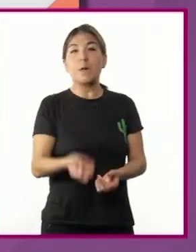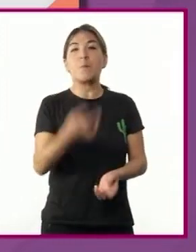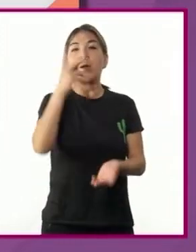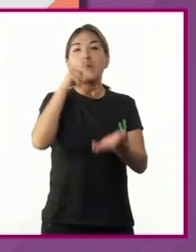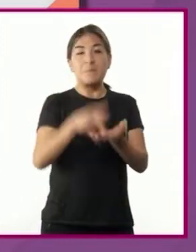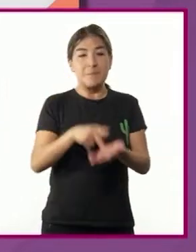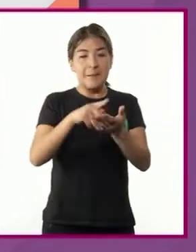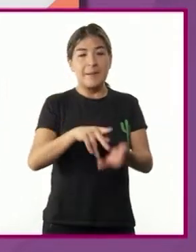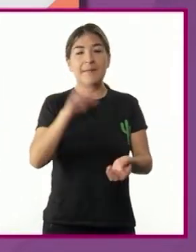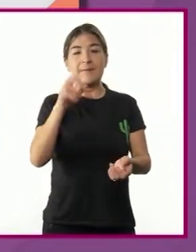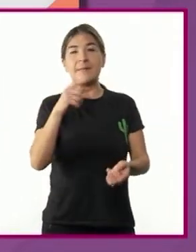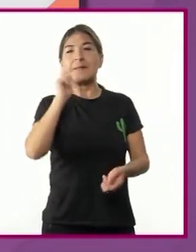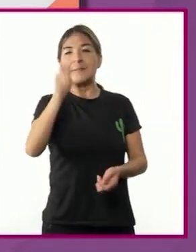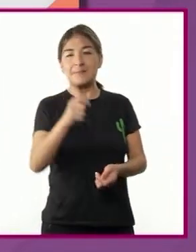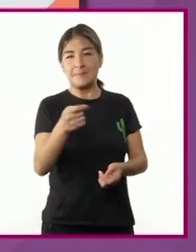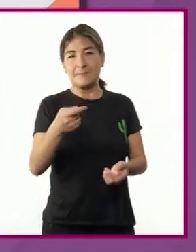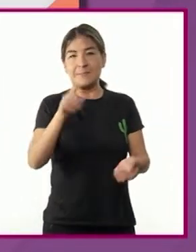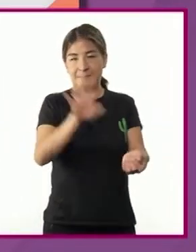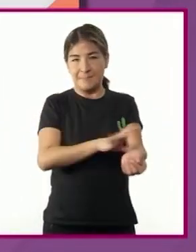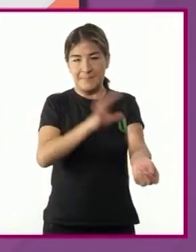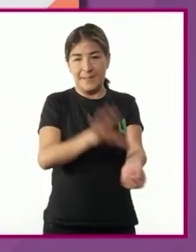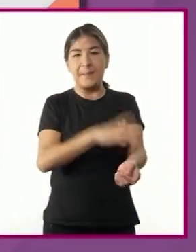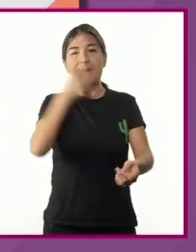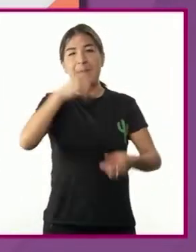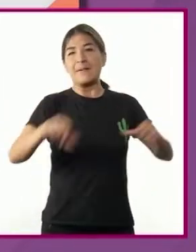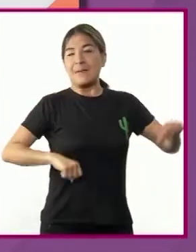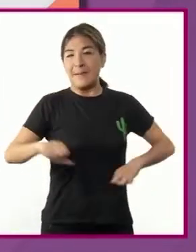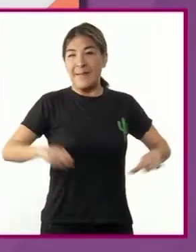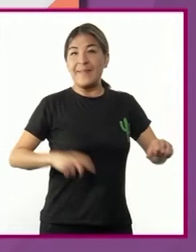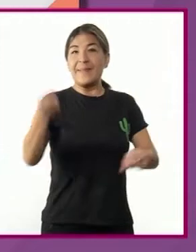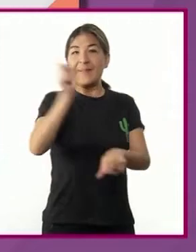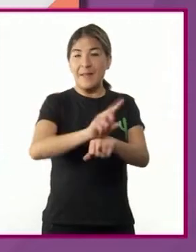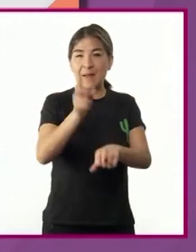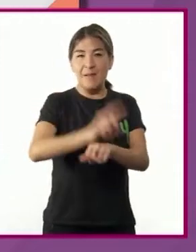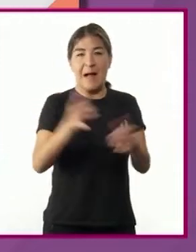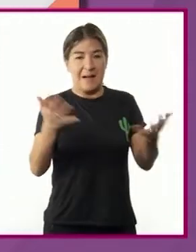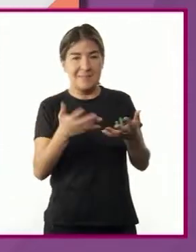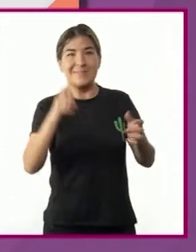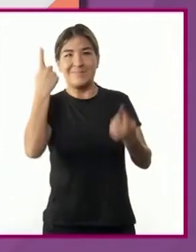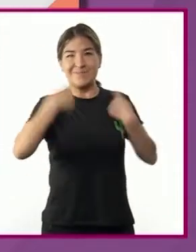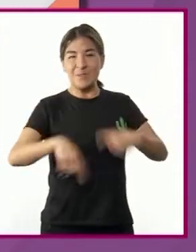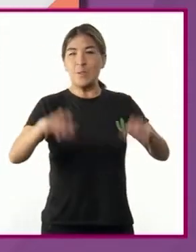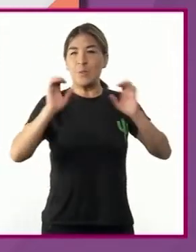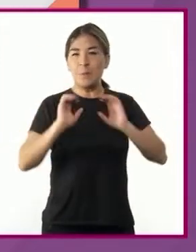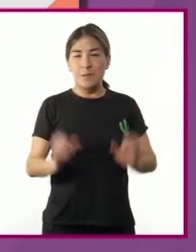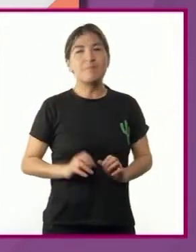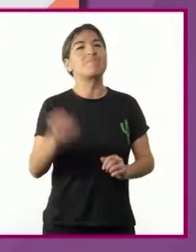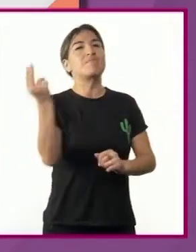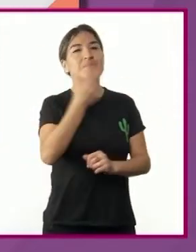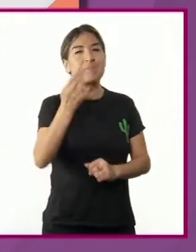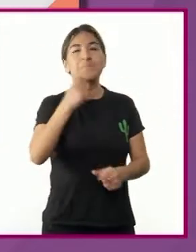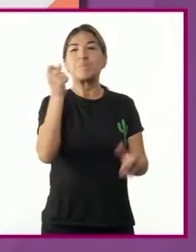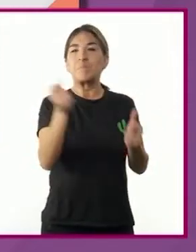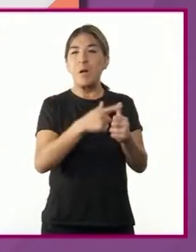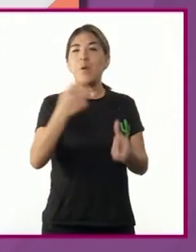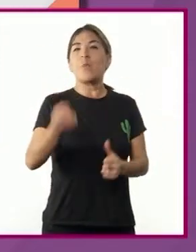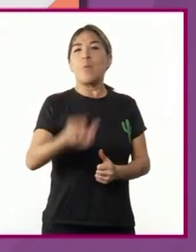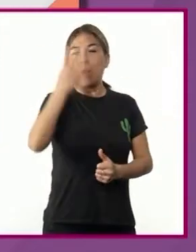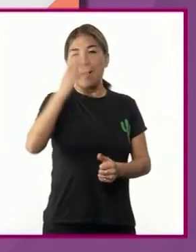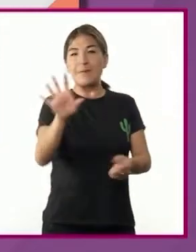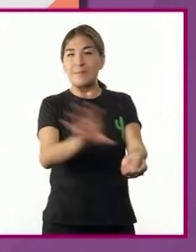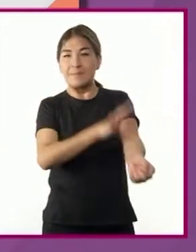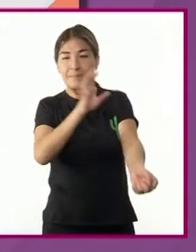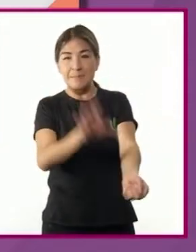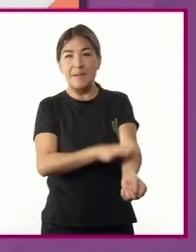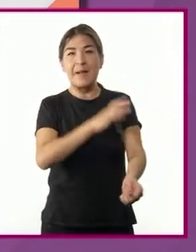de energía que gastamos en las actividades diarias y el trabajo que realizamos, será necesario conocer cuánta energía nos